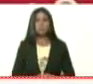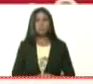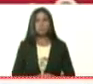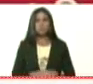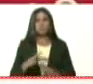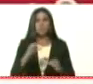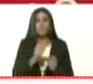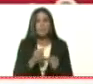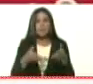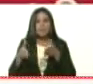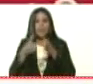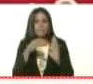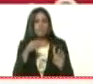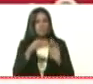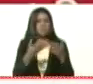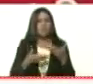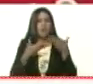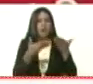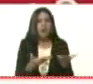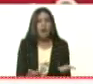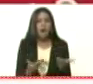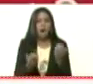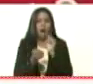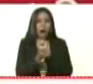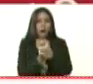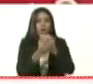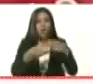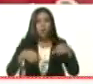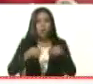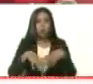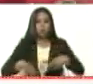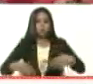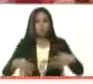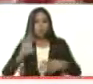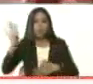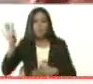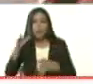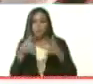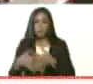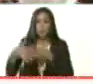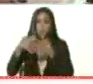Tomar el camino de entregarnos al imperialismo y entregar las riquezas de la patria.